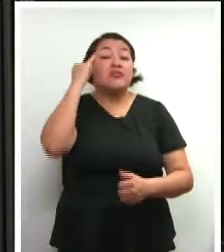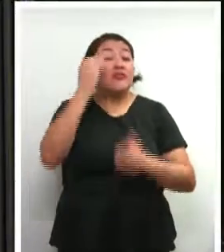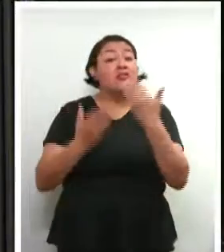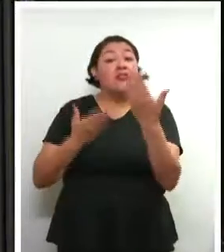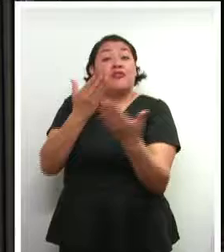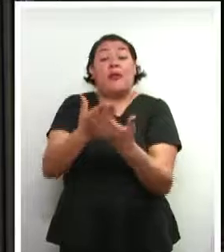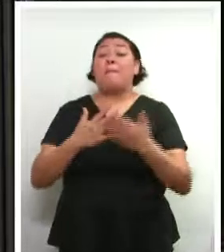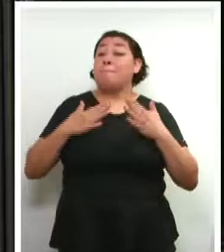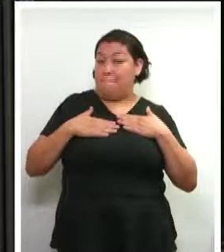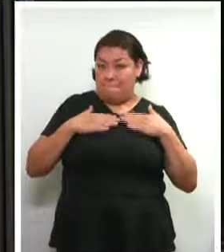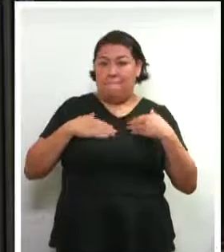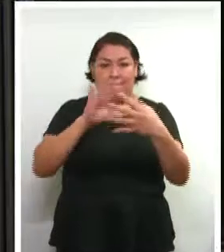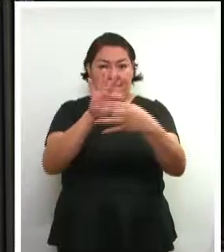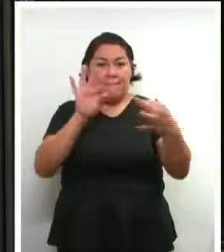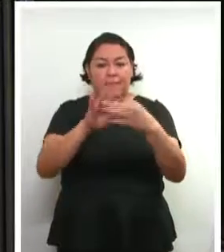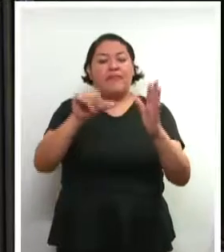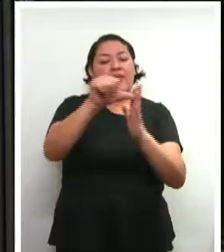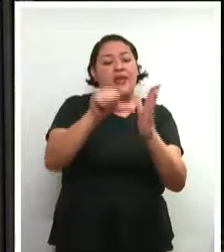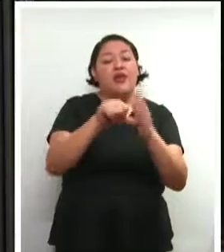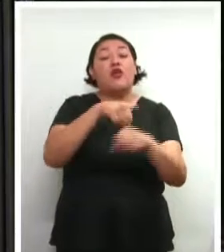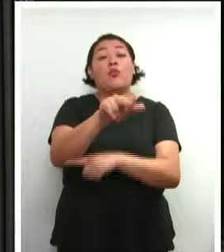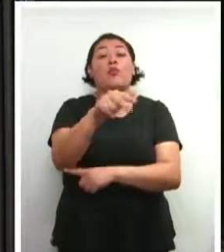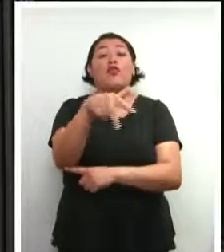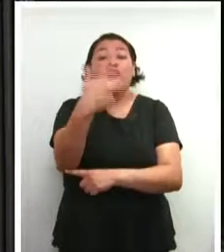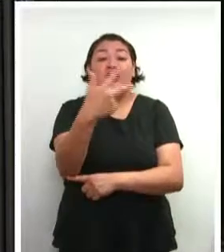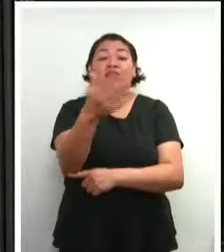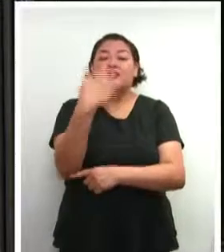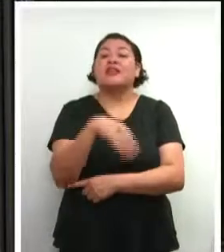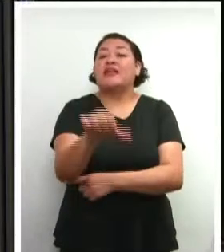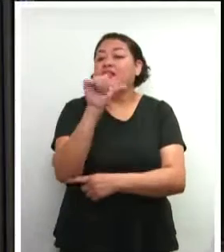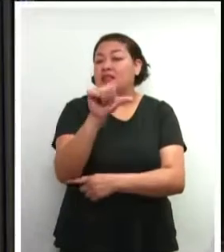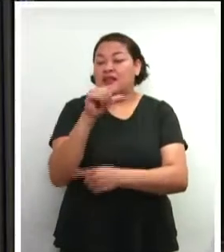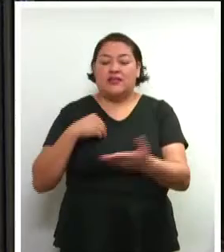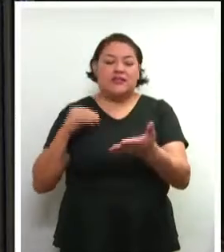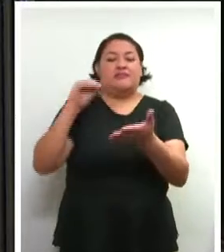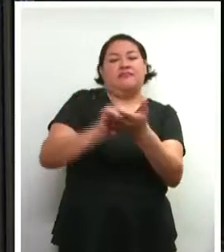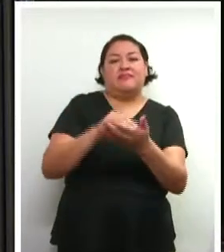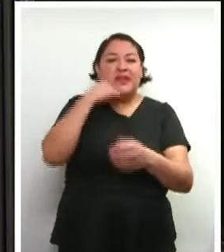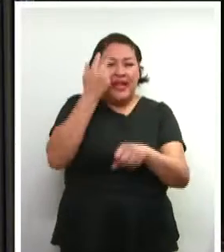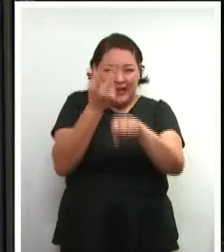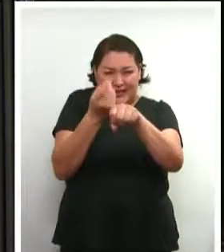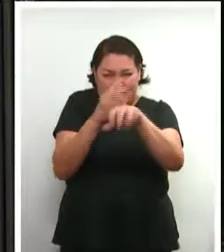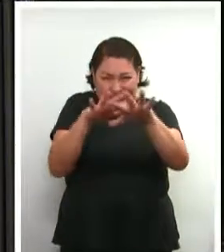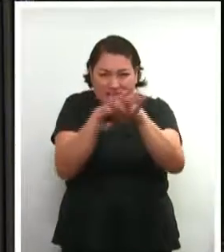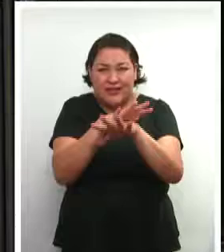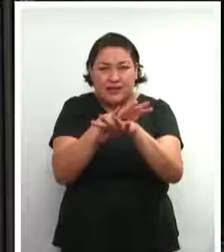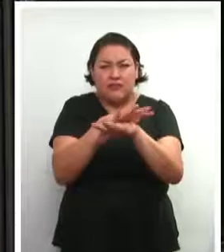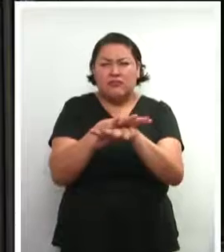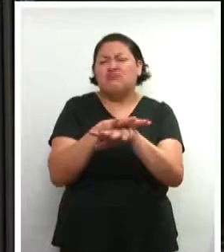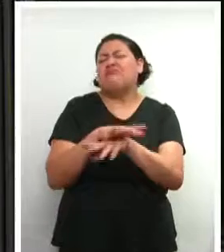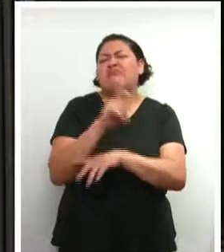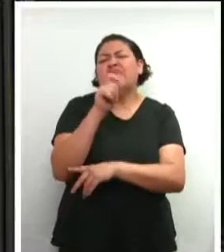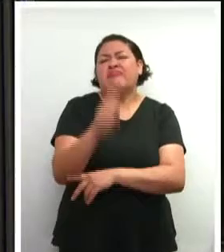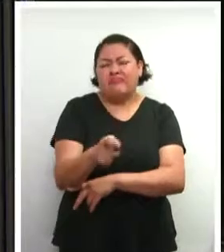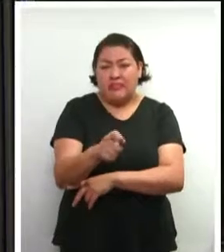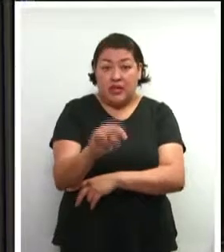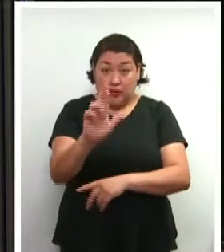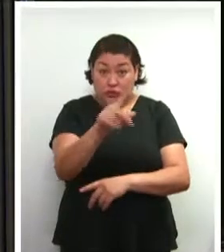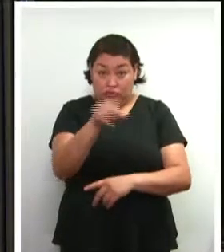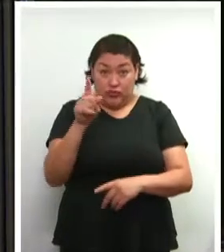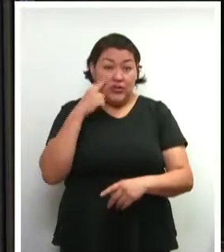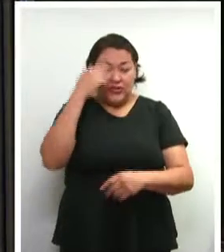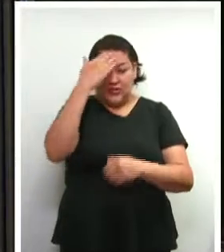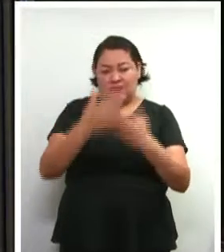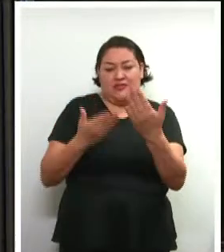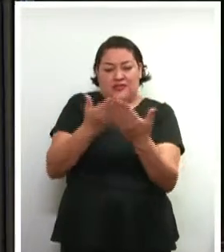mis propuestas de modificaciones a los artículos 13 y 16 que voy a tratar de implementar, teniendo que ver como ustedes verán, con